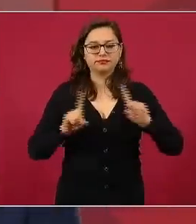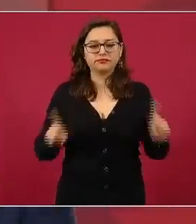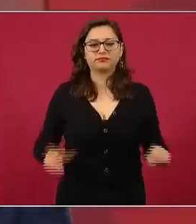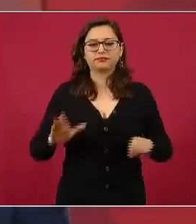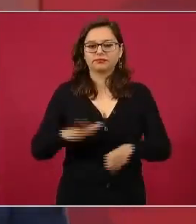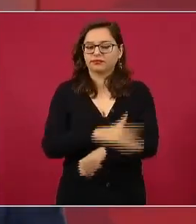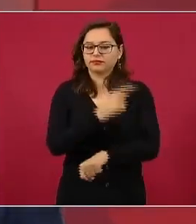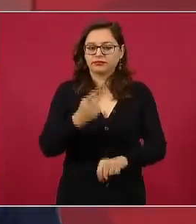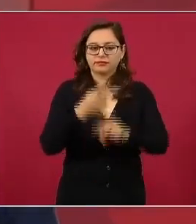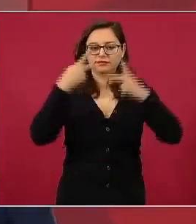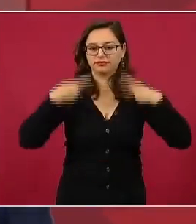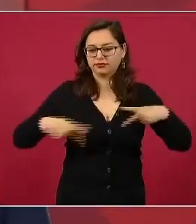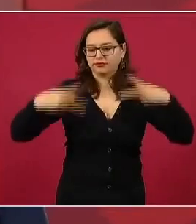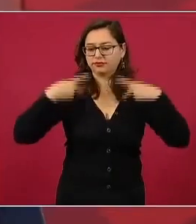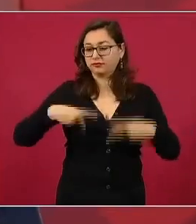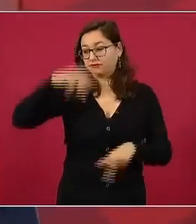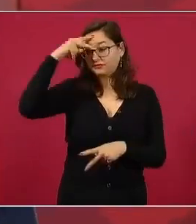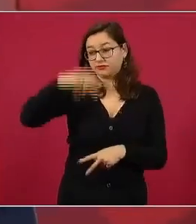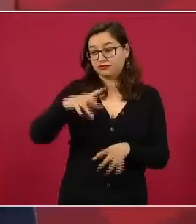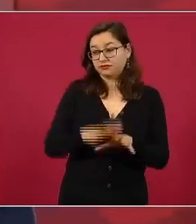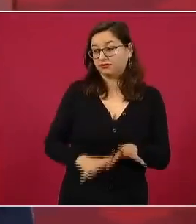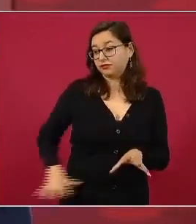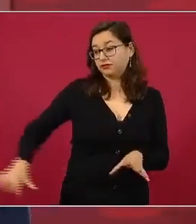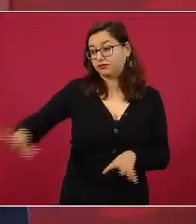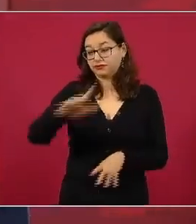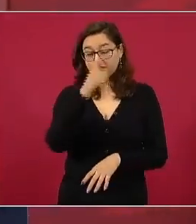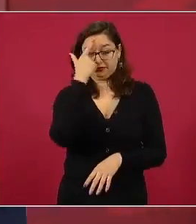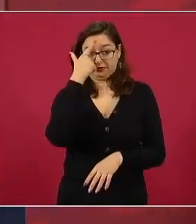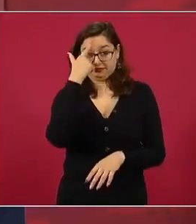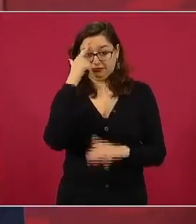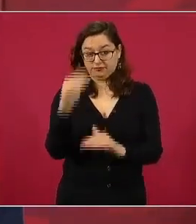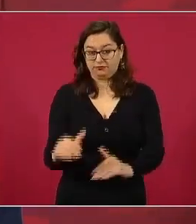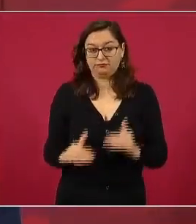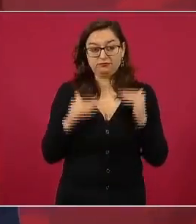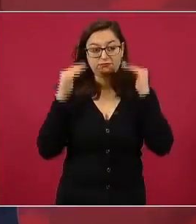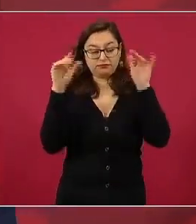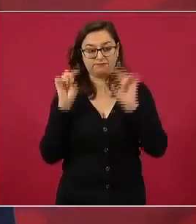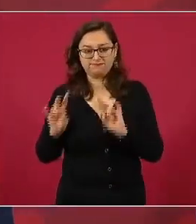consciente, y esto es en el mundo.